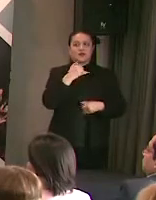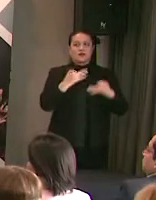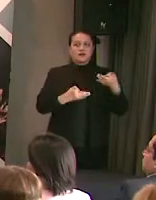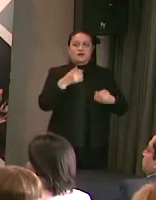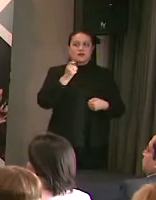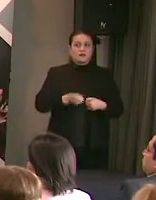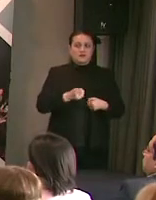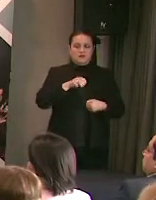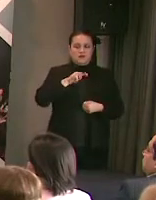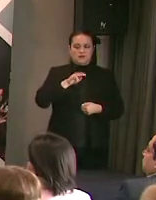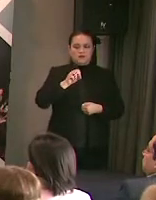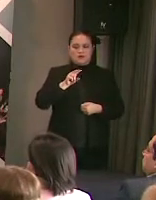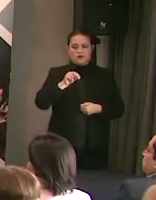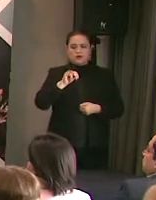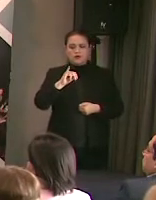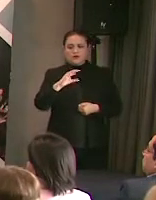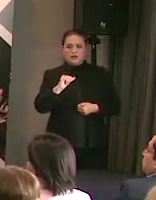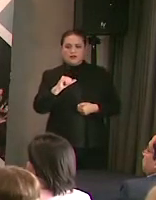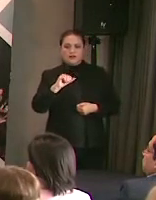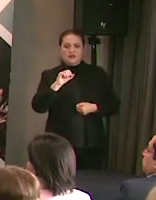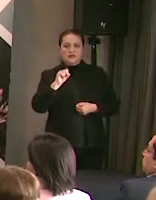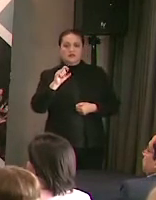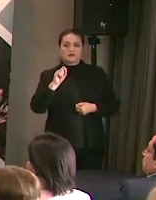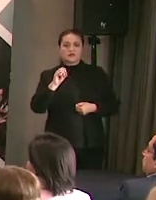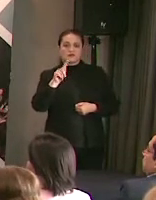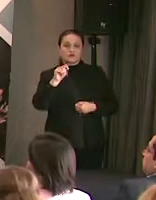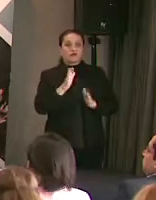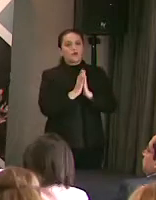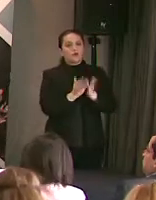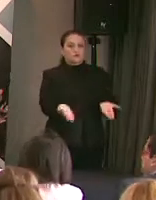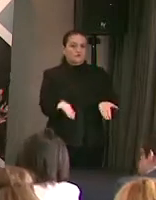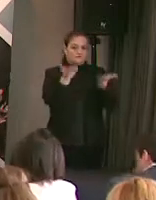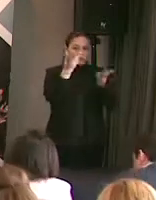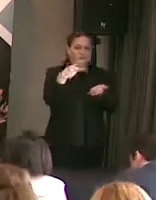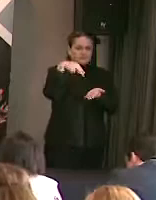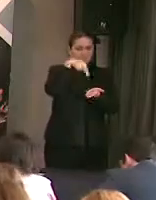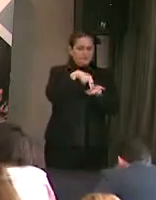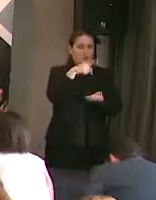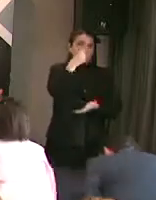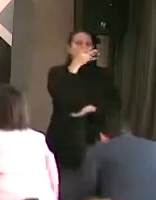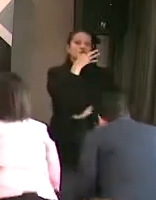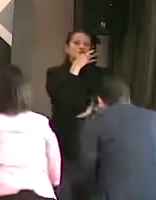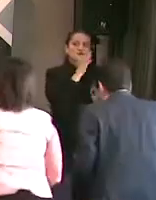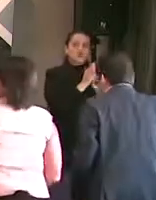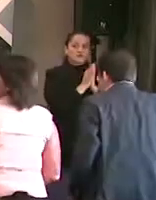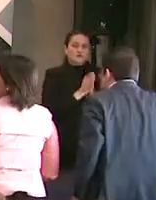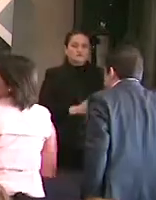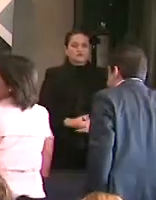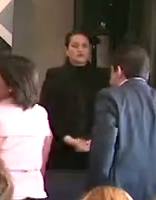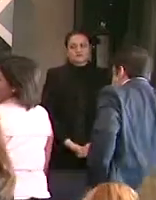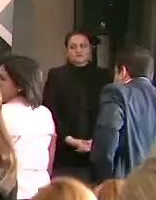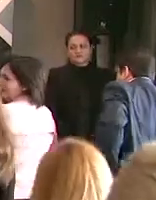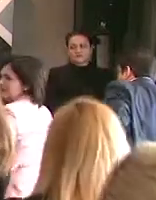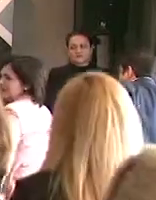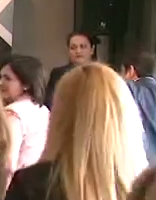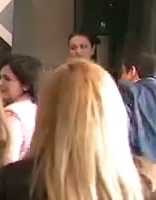Soto, de inaugurar este foro, les pediría ponernos de pie. Un minuto, por favor.